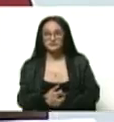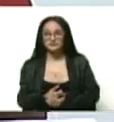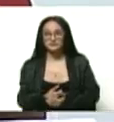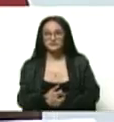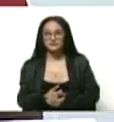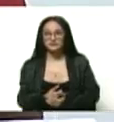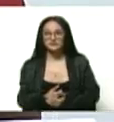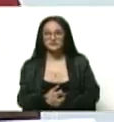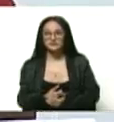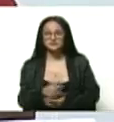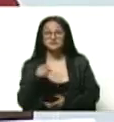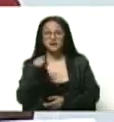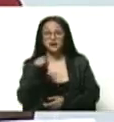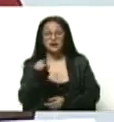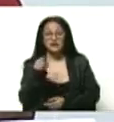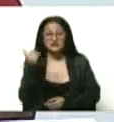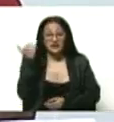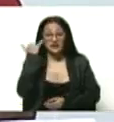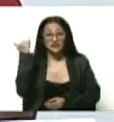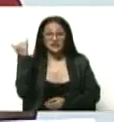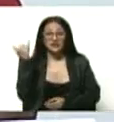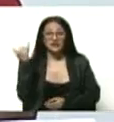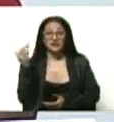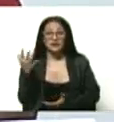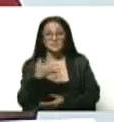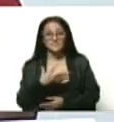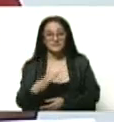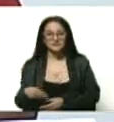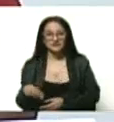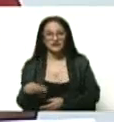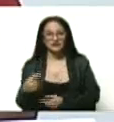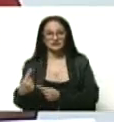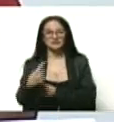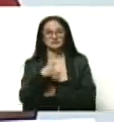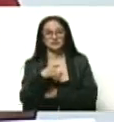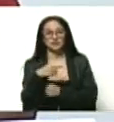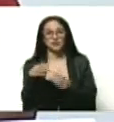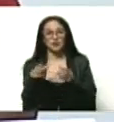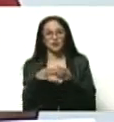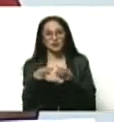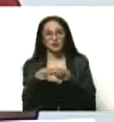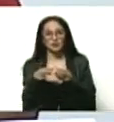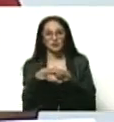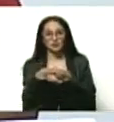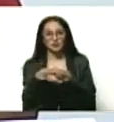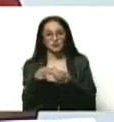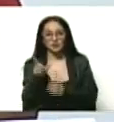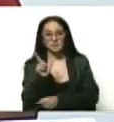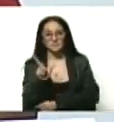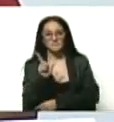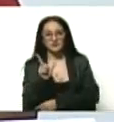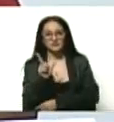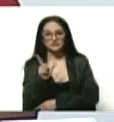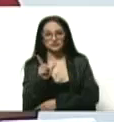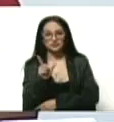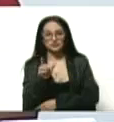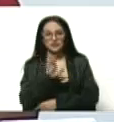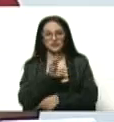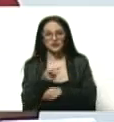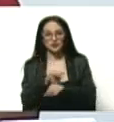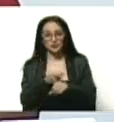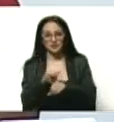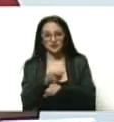Y esto es la idea, porque el presidente nos ha dado una instrucción de que el partido, el PSUV, es el partido de